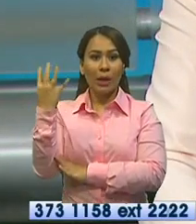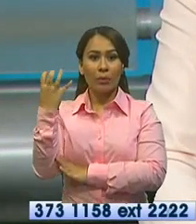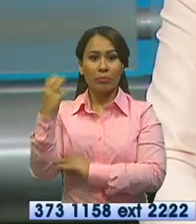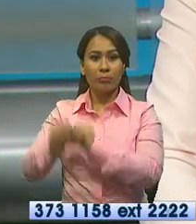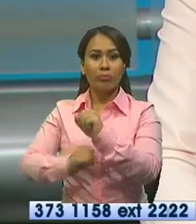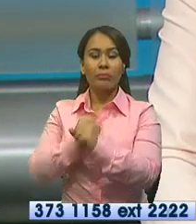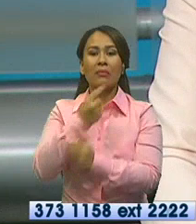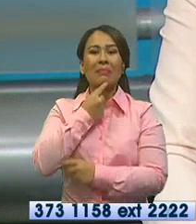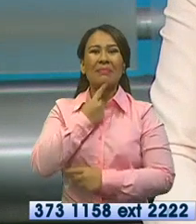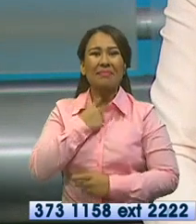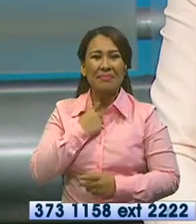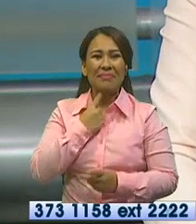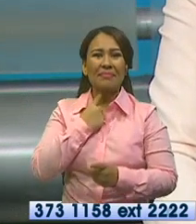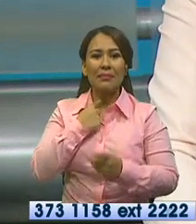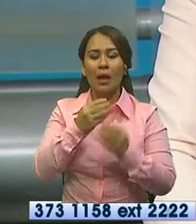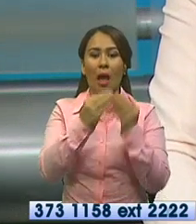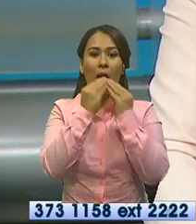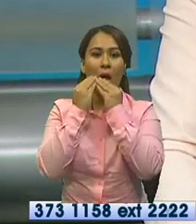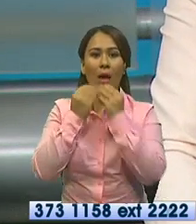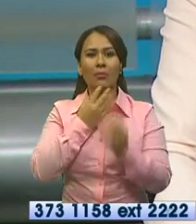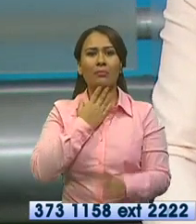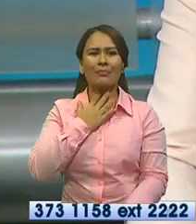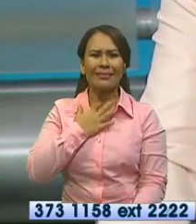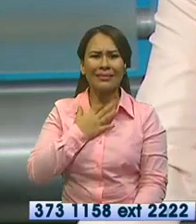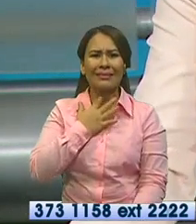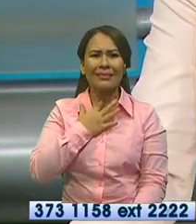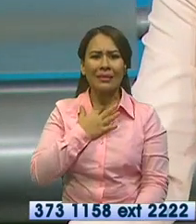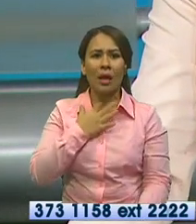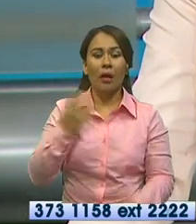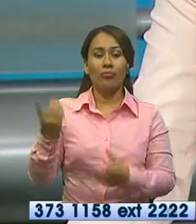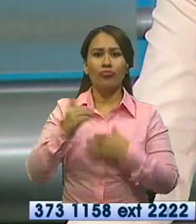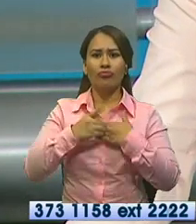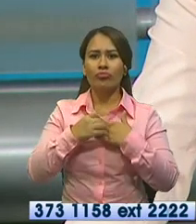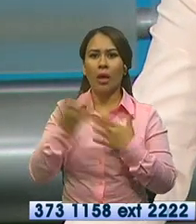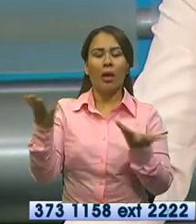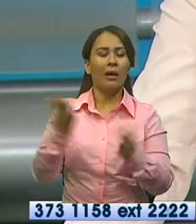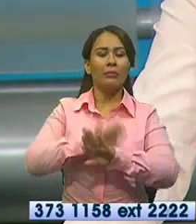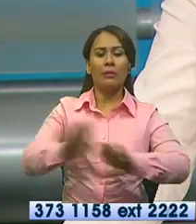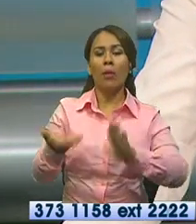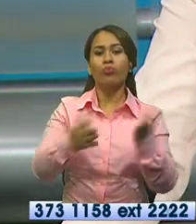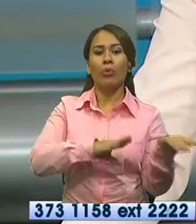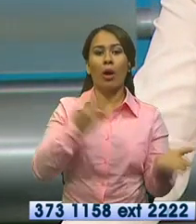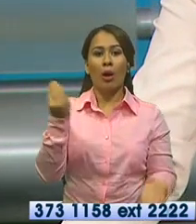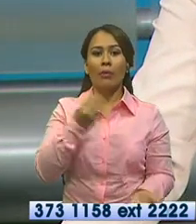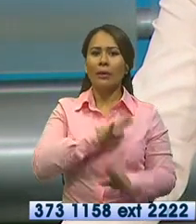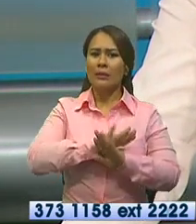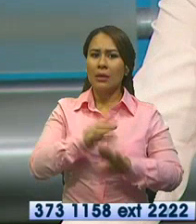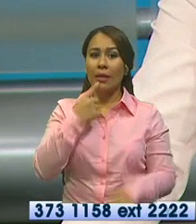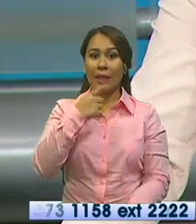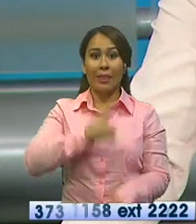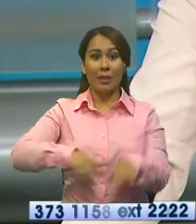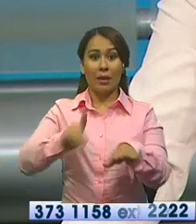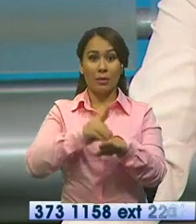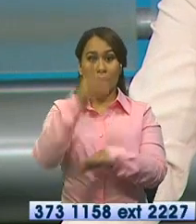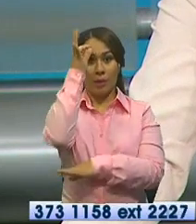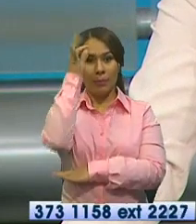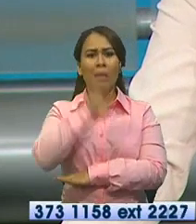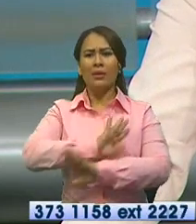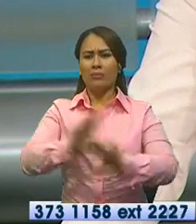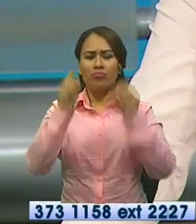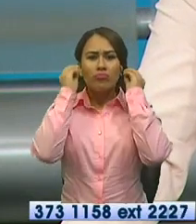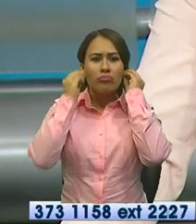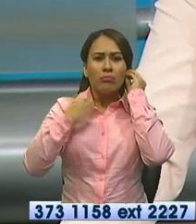presuntamente atragantado con un snack. De su lado, la directora de salud aseguró que el adolescente fue atendido y que se le brindaron los